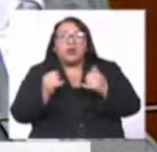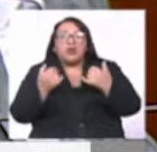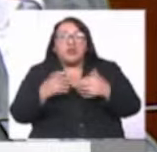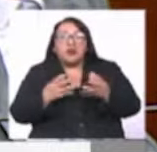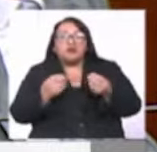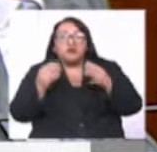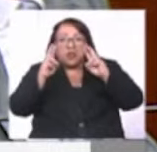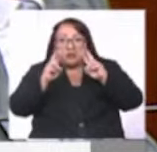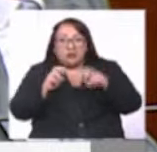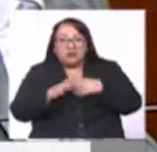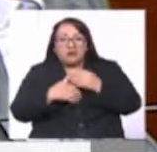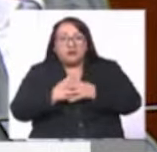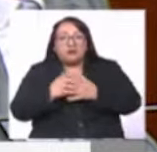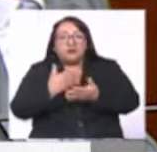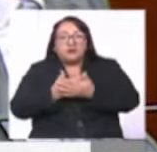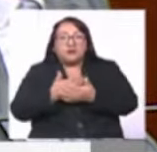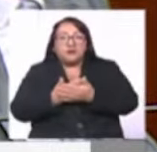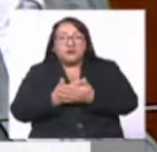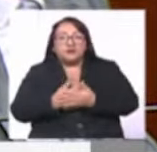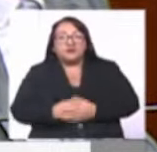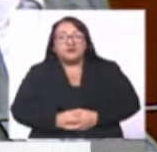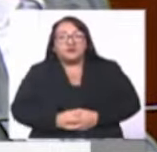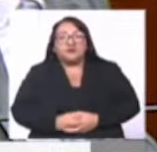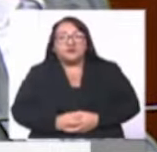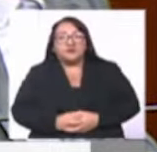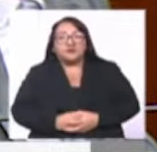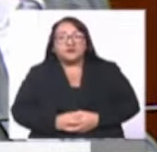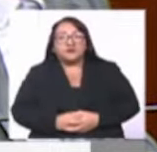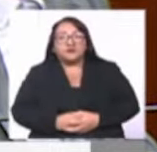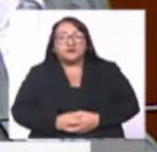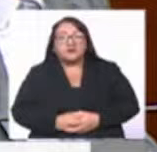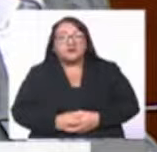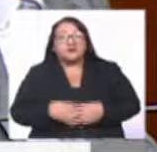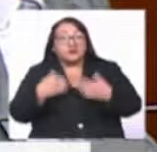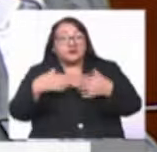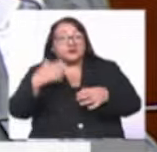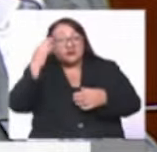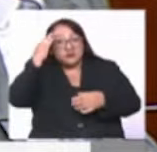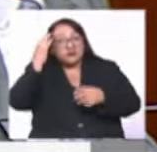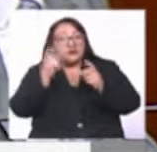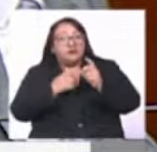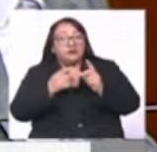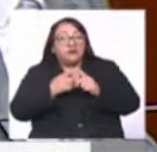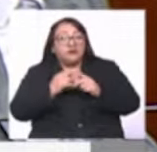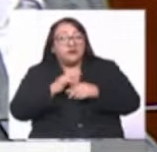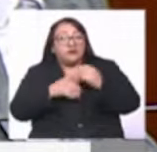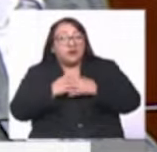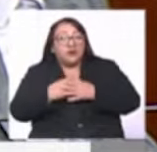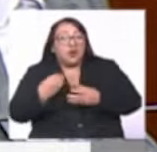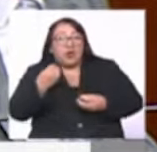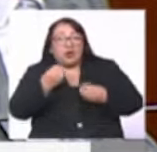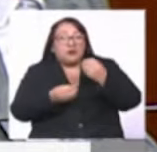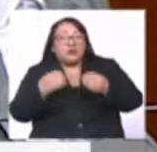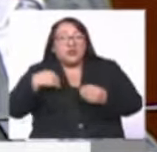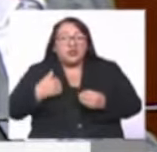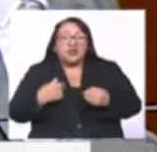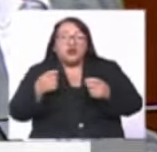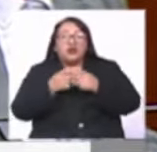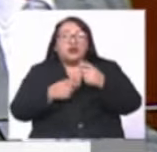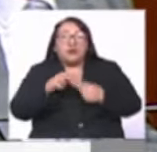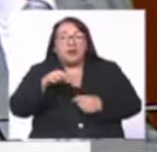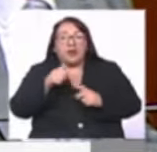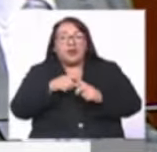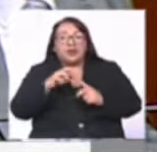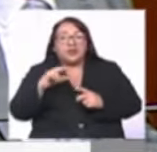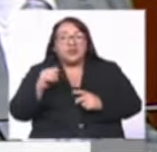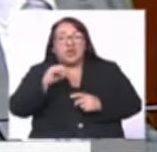evaluación de la pertinencia de pruebas y o indicios teniendo en cuenta en consideración los aportes de la señora congresista Patricia